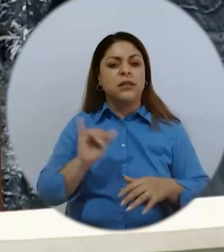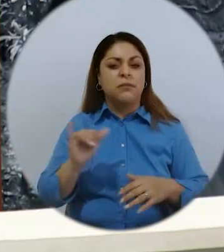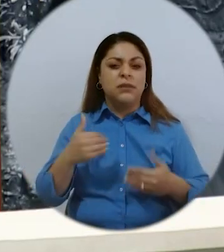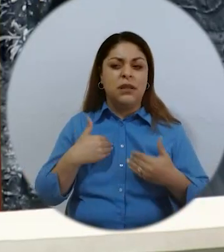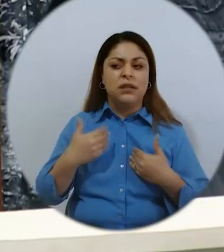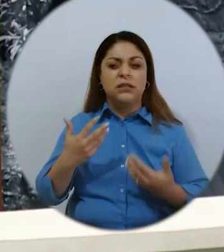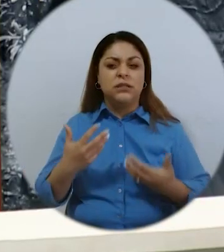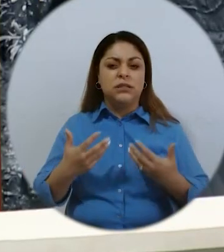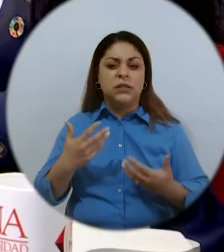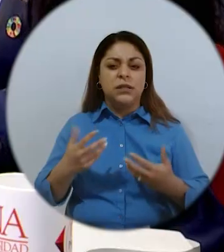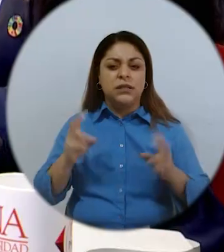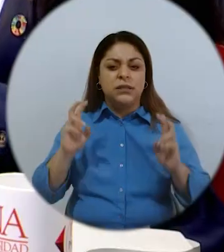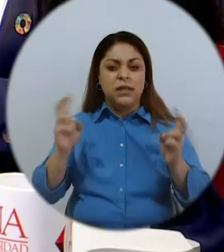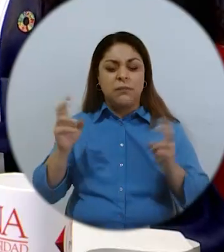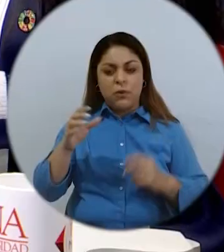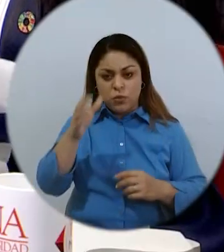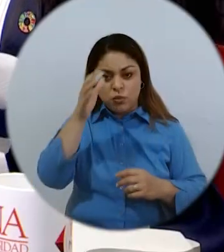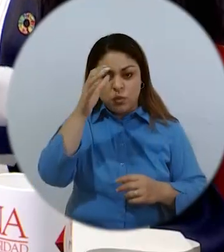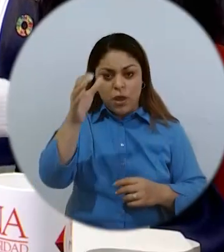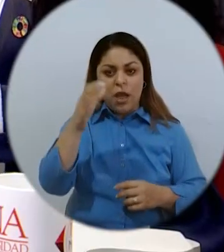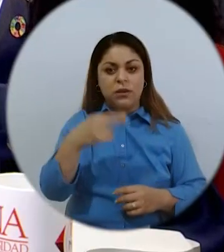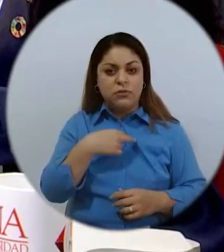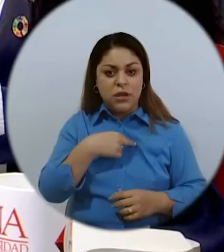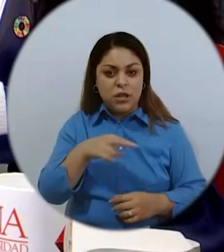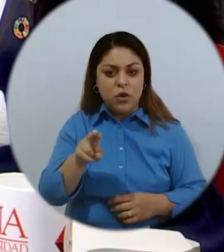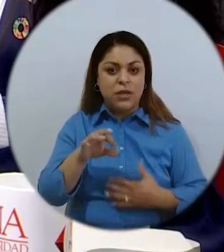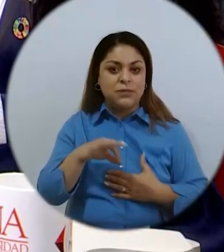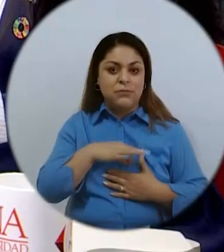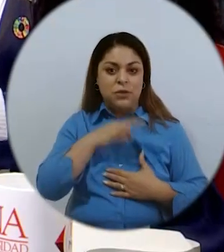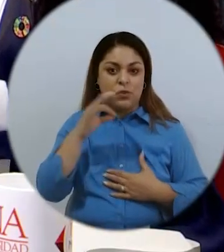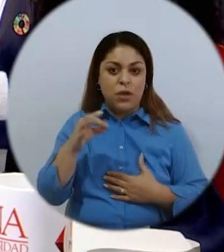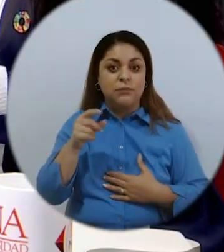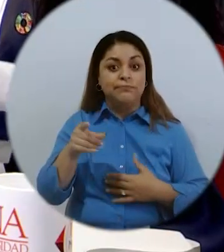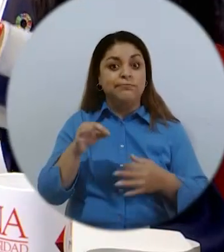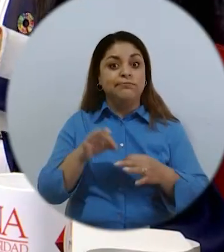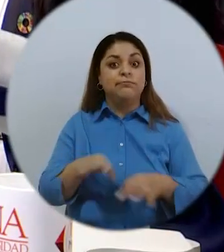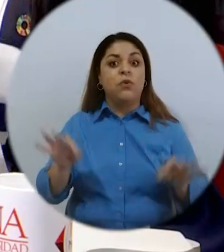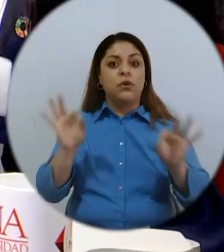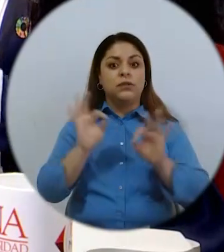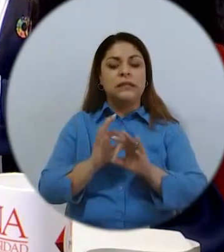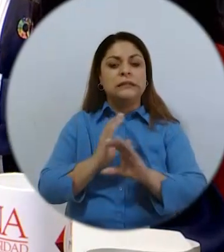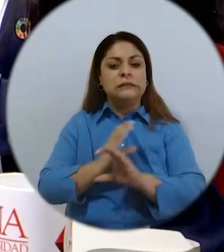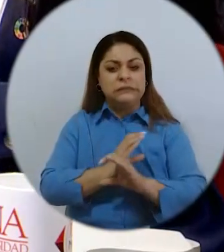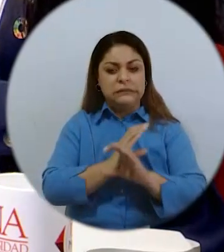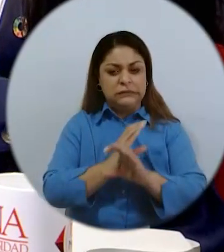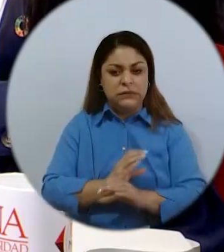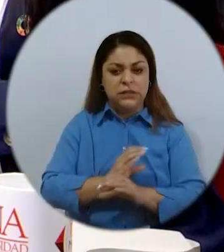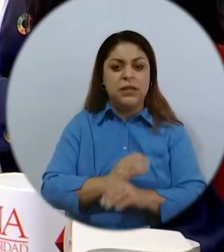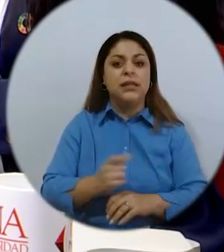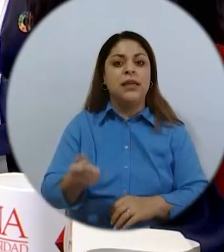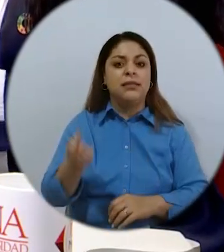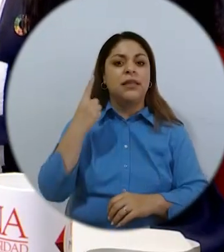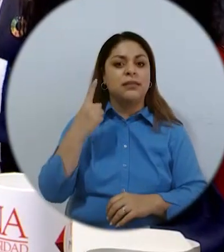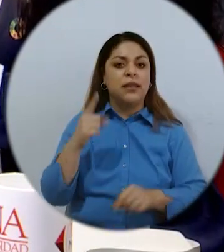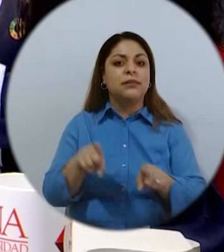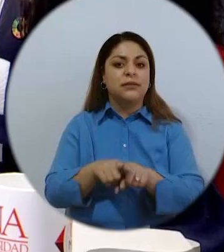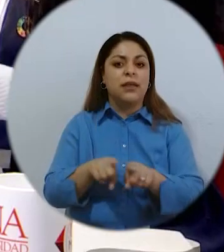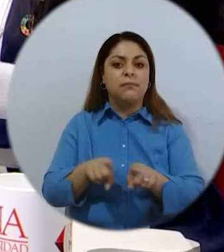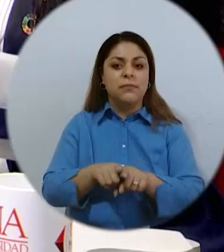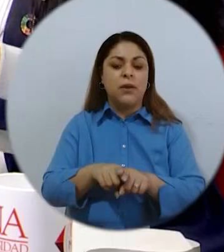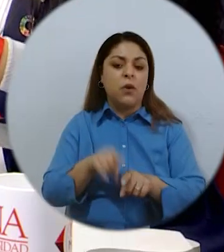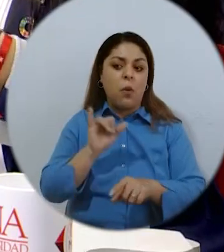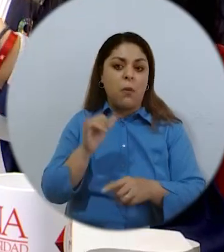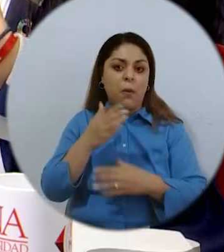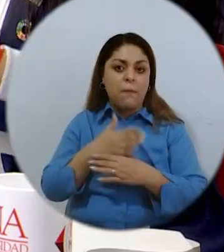también cuestiones culturales, religiosas, espirituales, que son muy importantes de resguardar y de